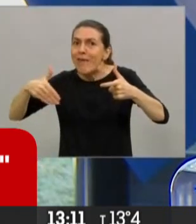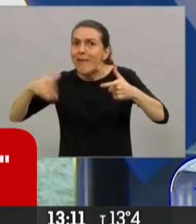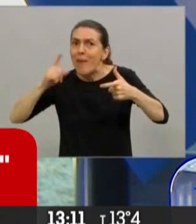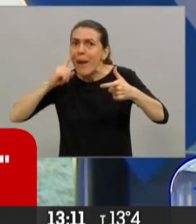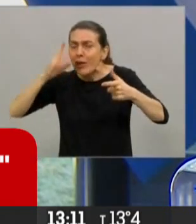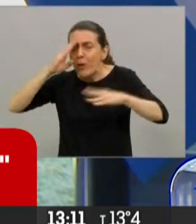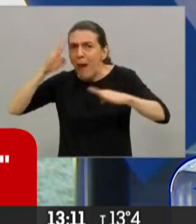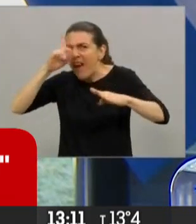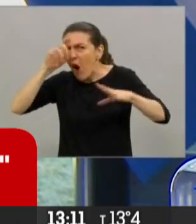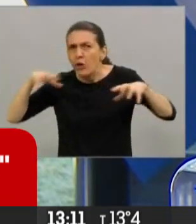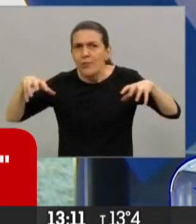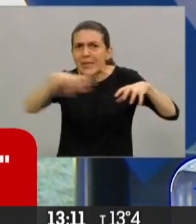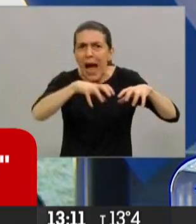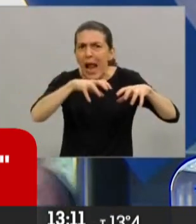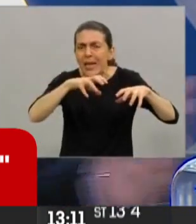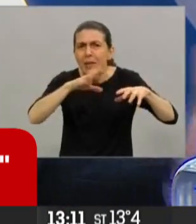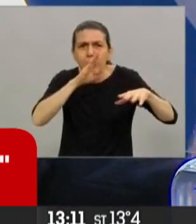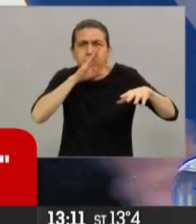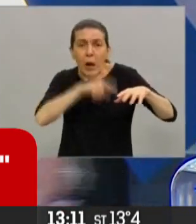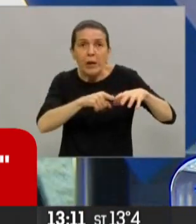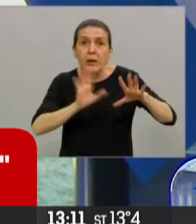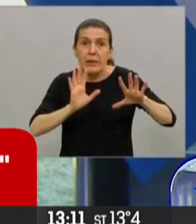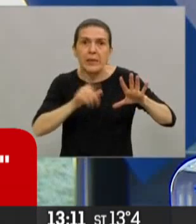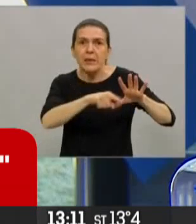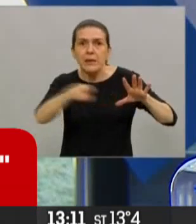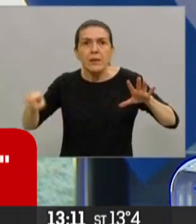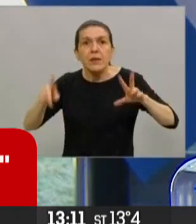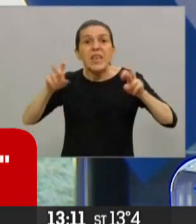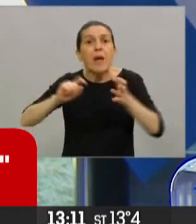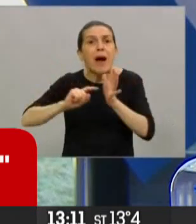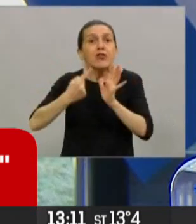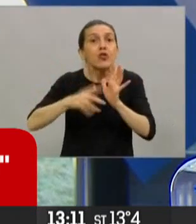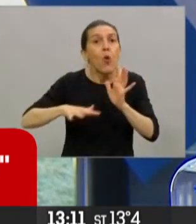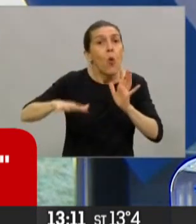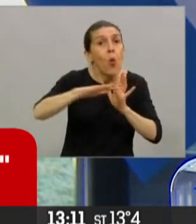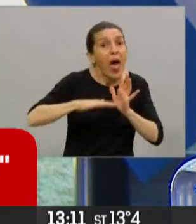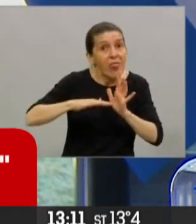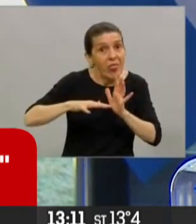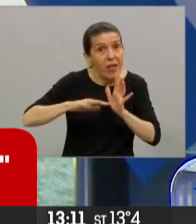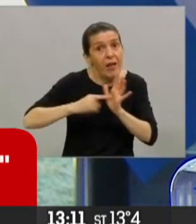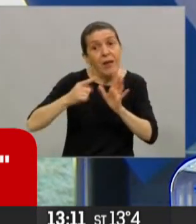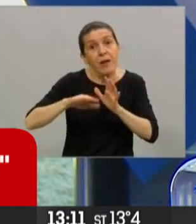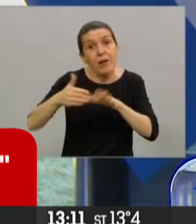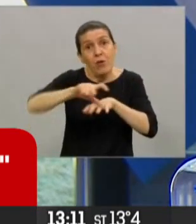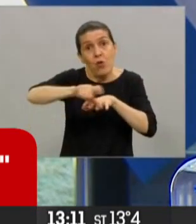se saturara el sistema de salud, fundamentalmente del área metropolitana de Buenos Aires,